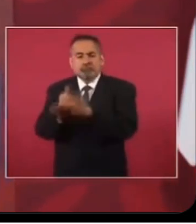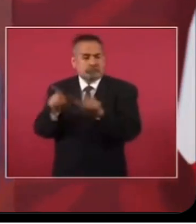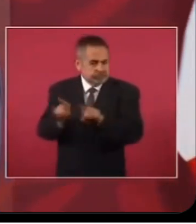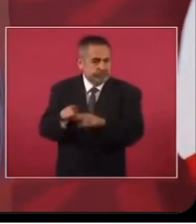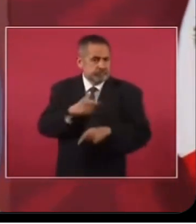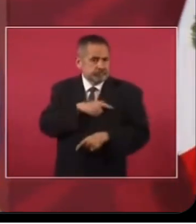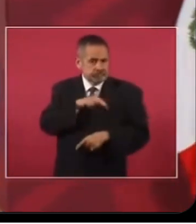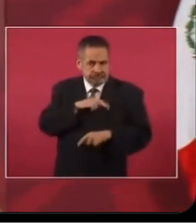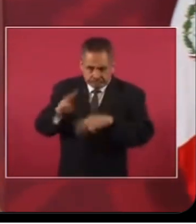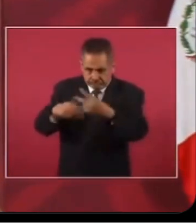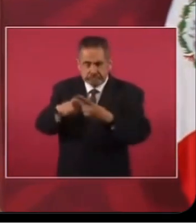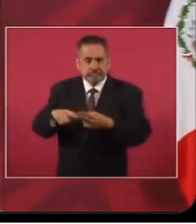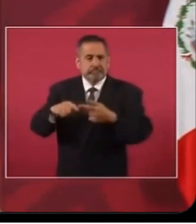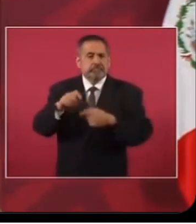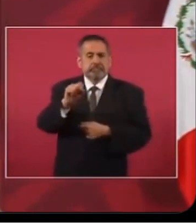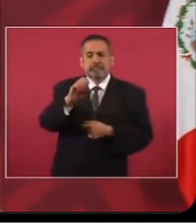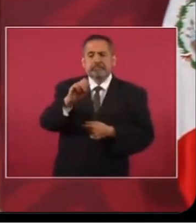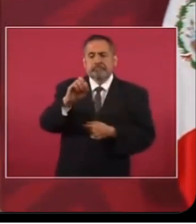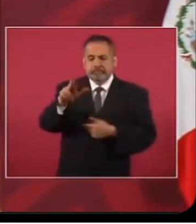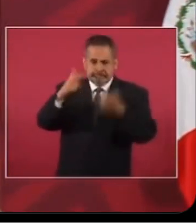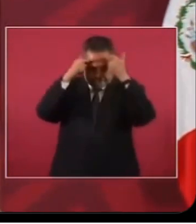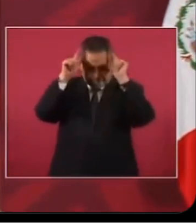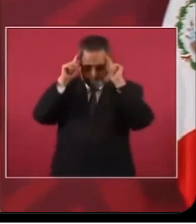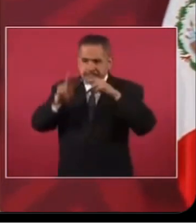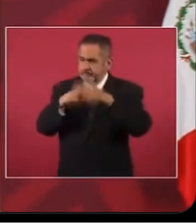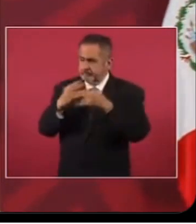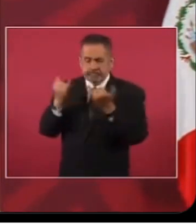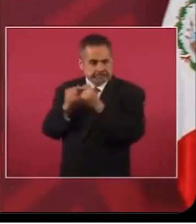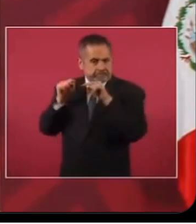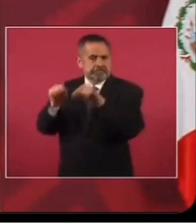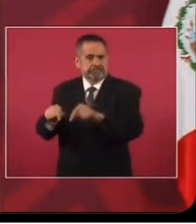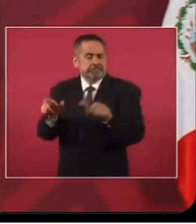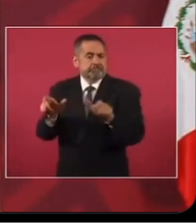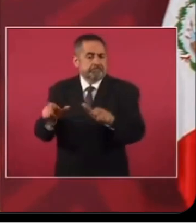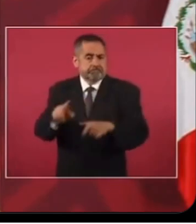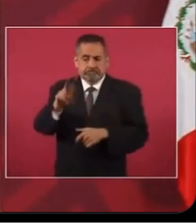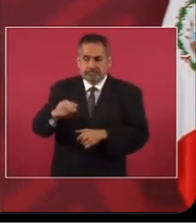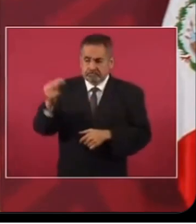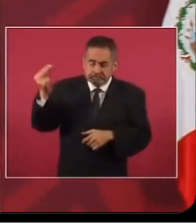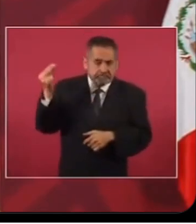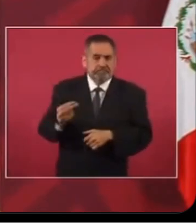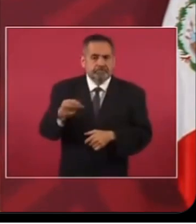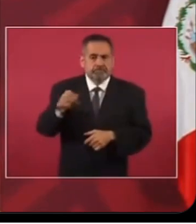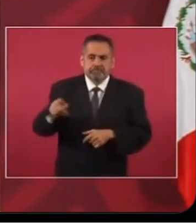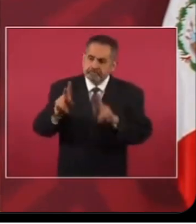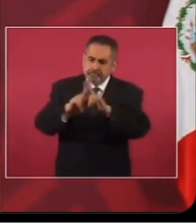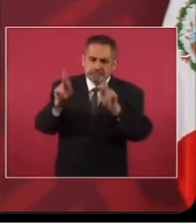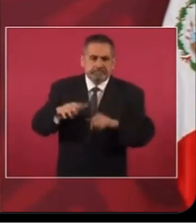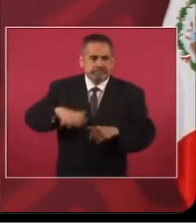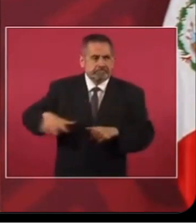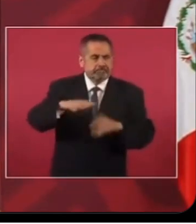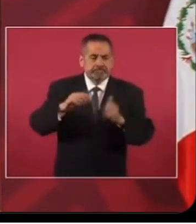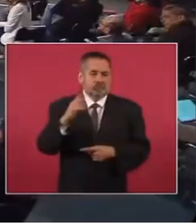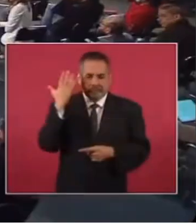Armadas. Así de claro fue. Vamos a escucharlo y después vamos a ir a la sesión que se calentó en el Congreso local